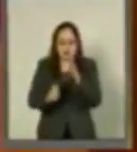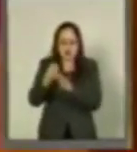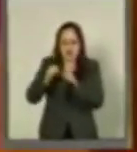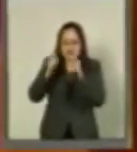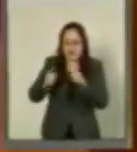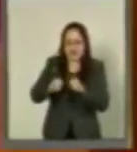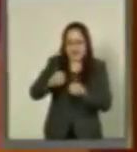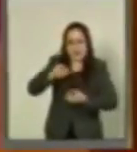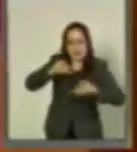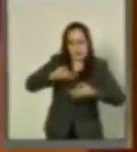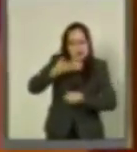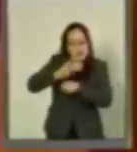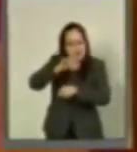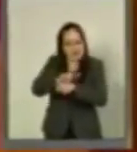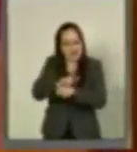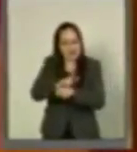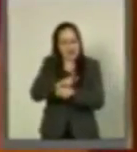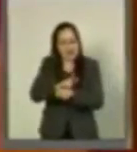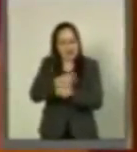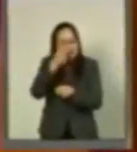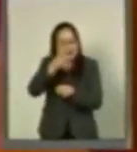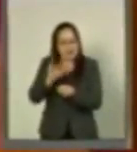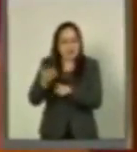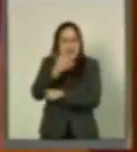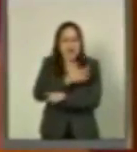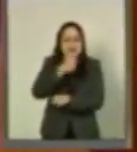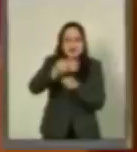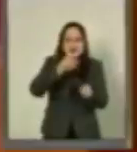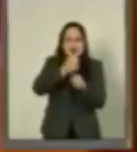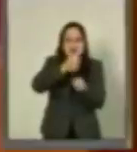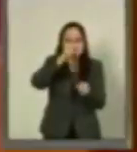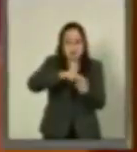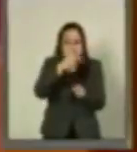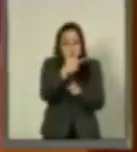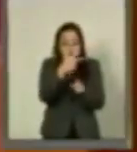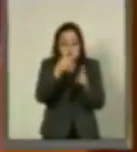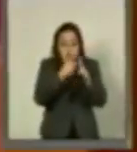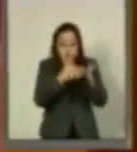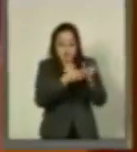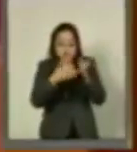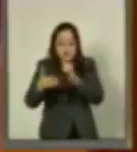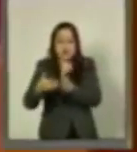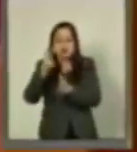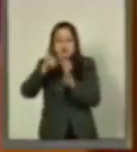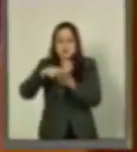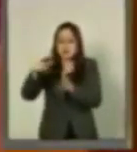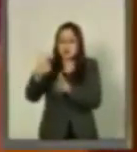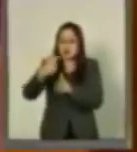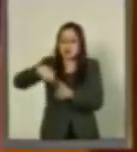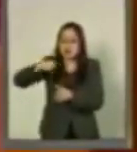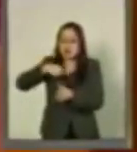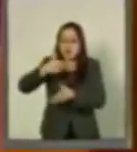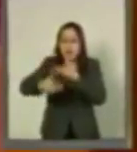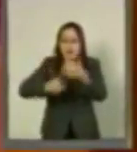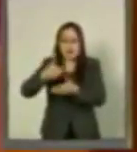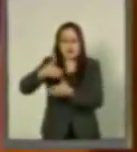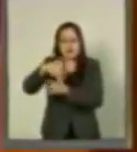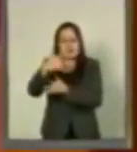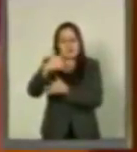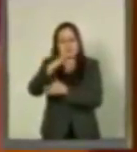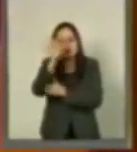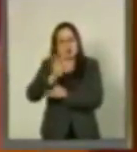justicia penal. Esa se aprueba en el constituyente del 2008. En el 2012 llevamos un avance solo del